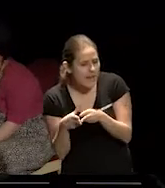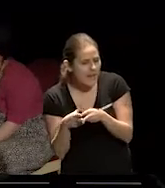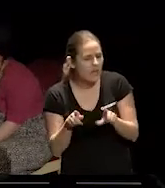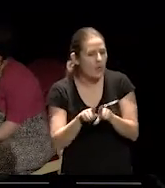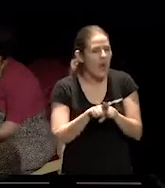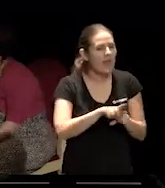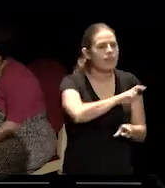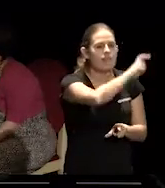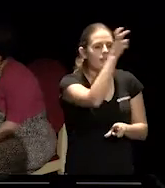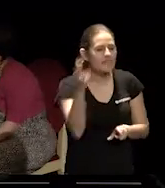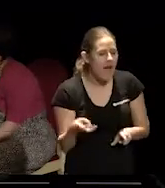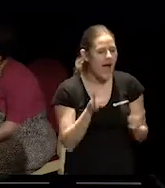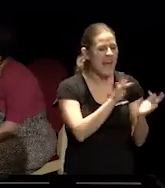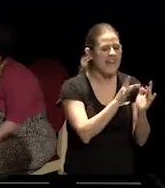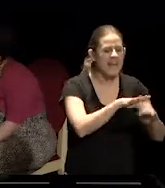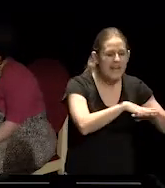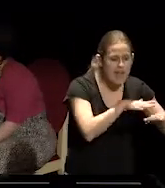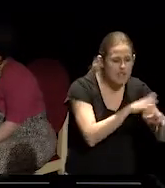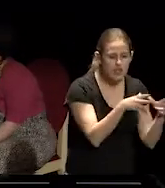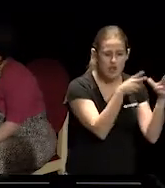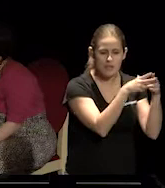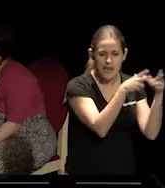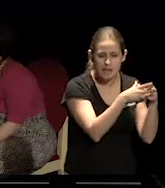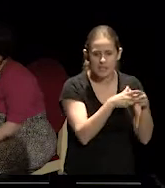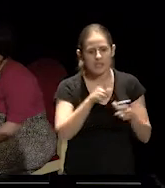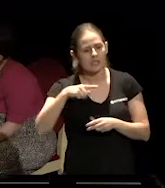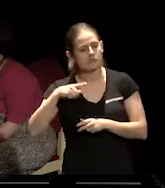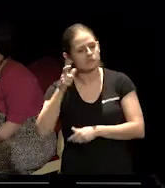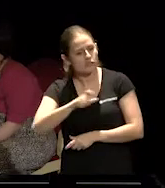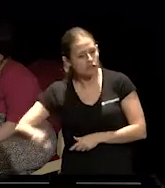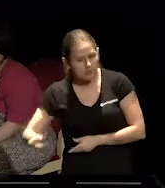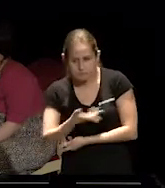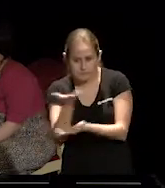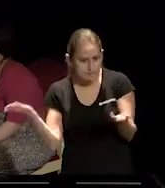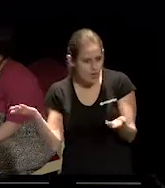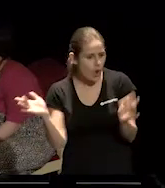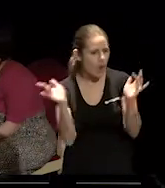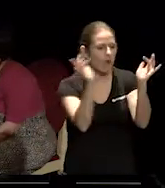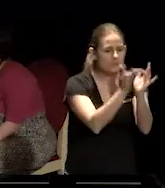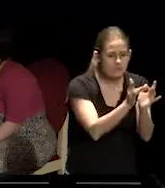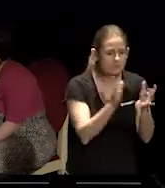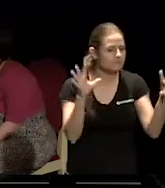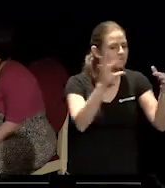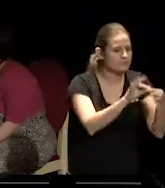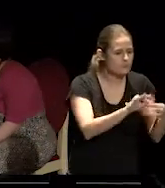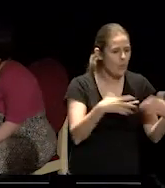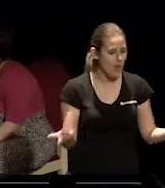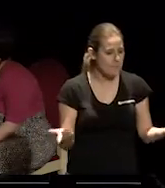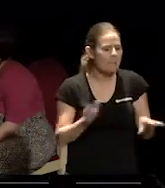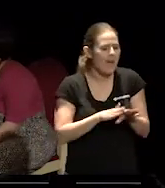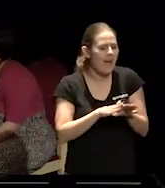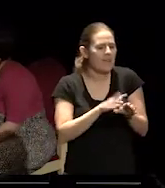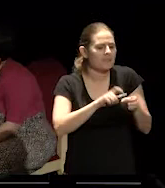redes sociales, ta, ta, ta, ta, ta, la promoción cultural y social, y ¿qué perspectivas educativas, laborales, de ocio y participación social? De